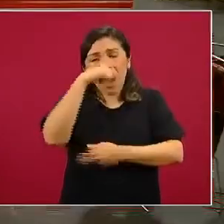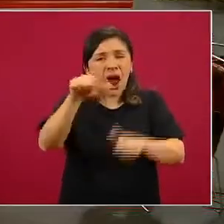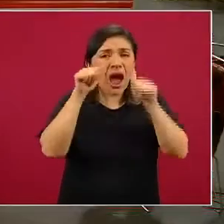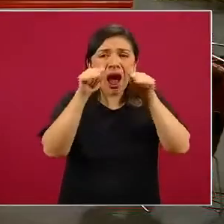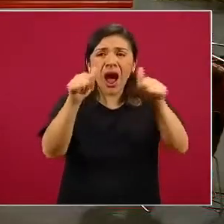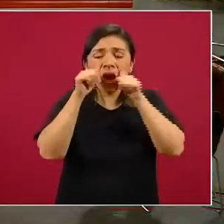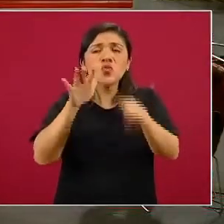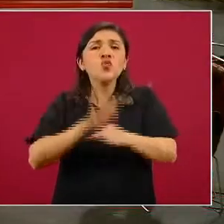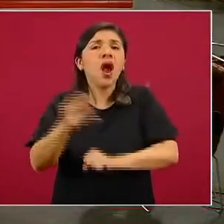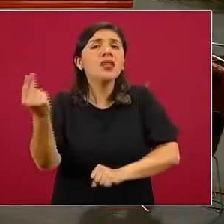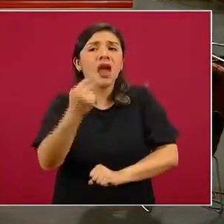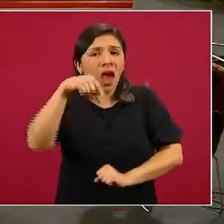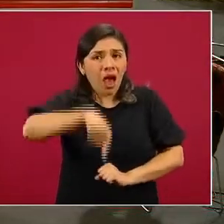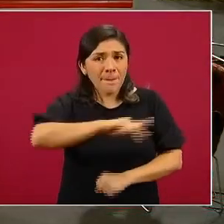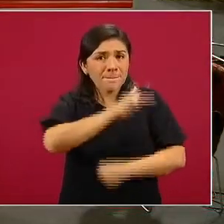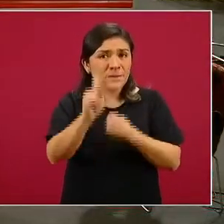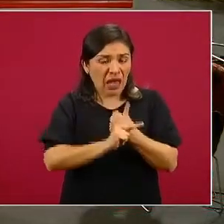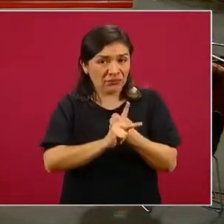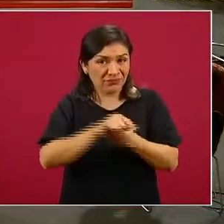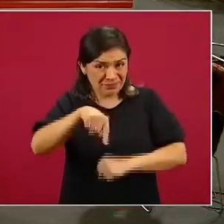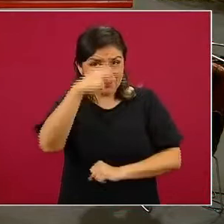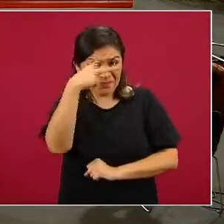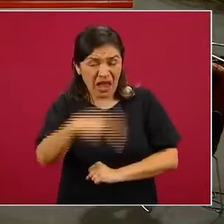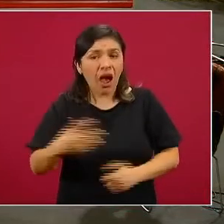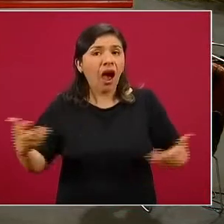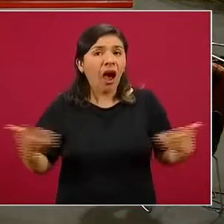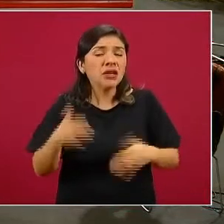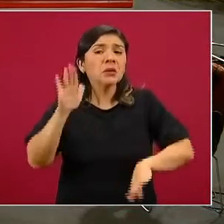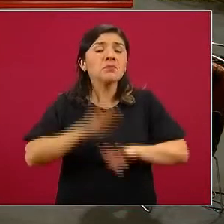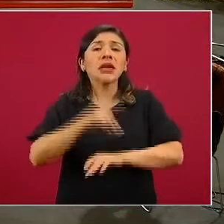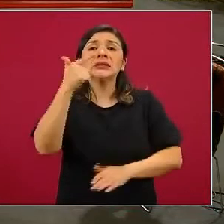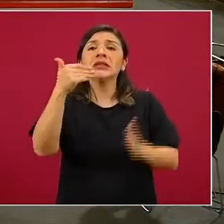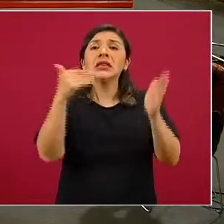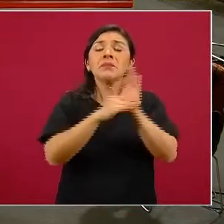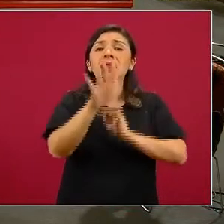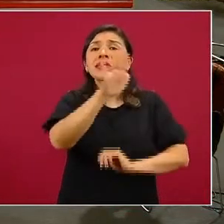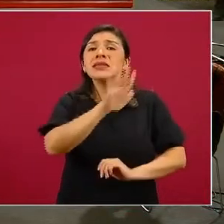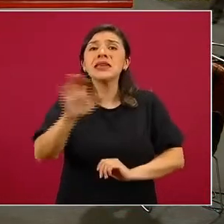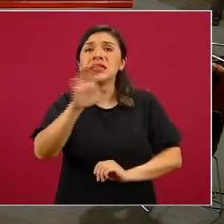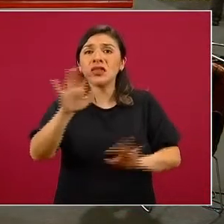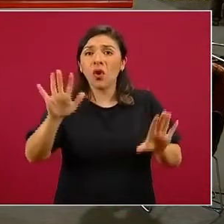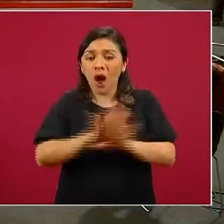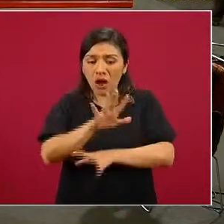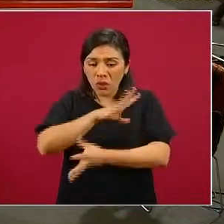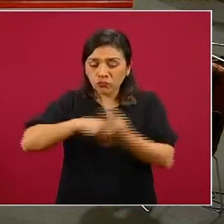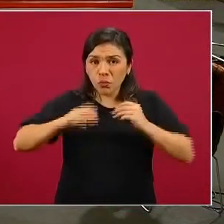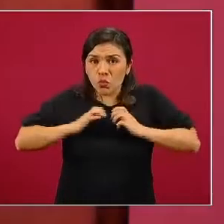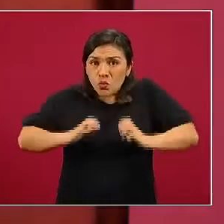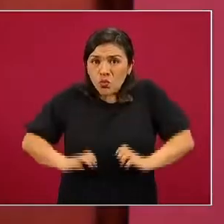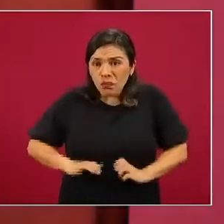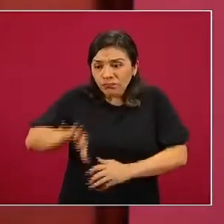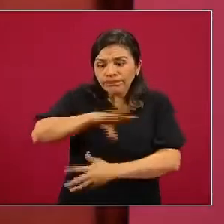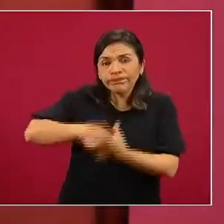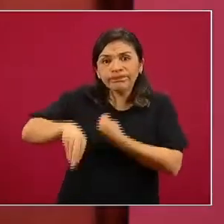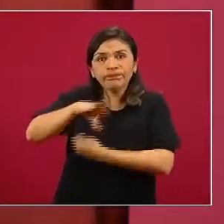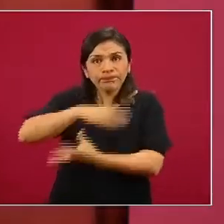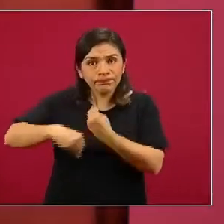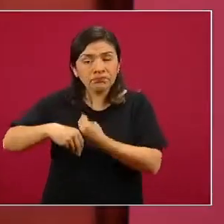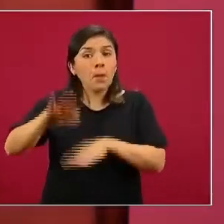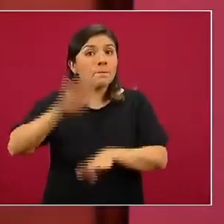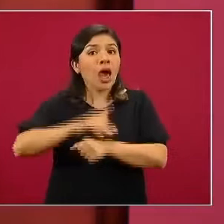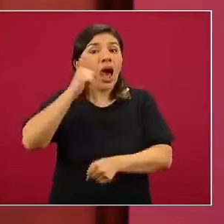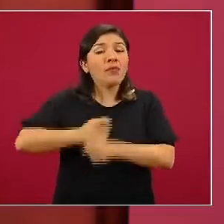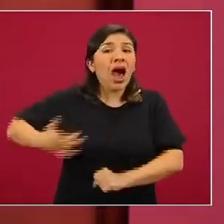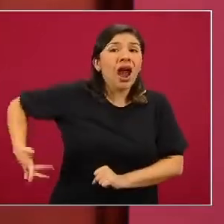necesidades nacionales. Y en México se hacen más de 7.500 trasplantes de órganos y tejidos, principalmente